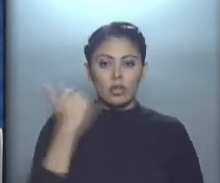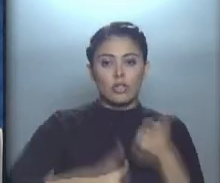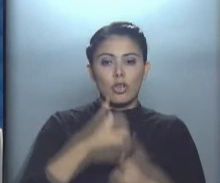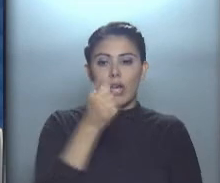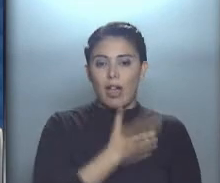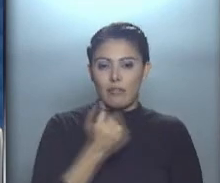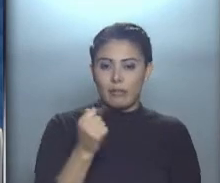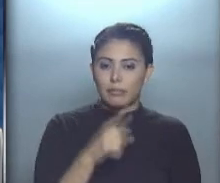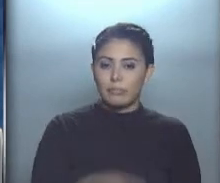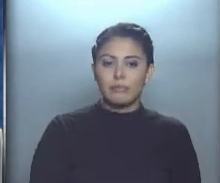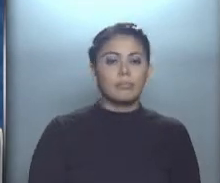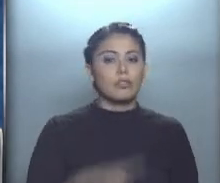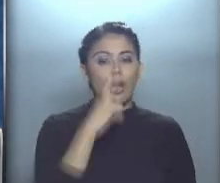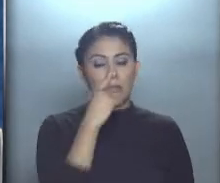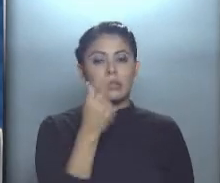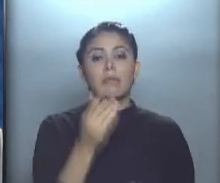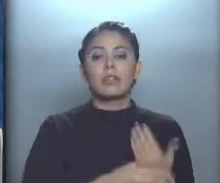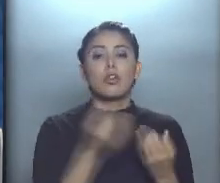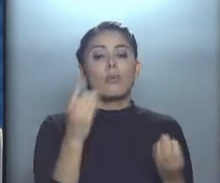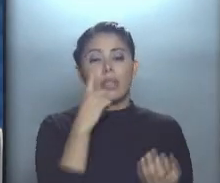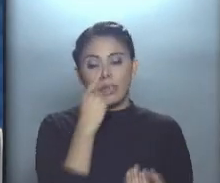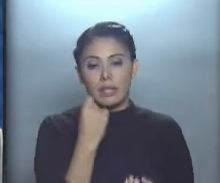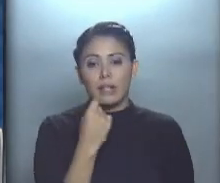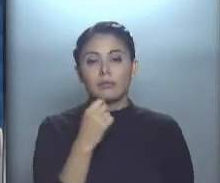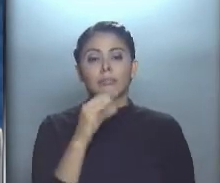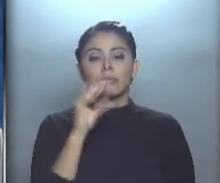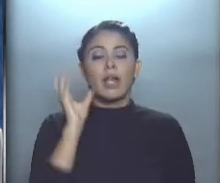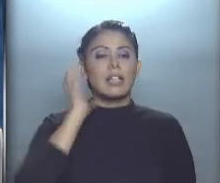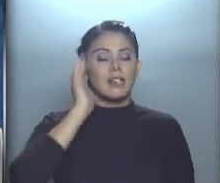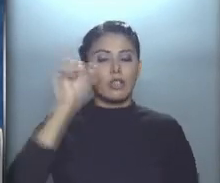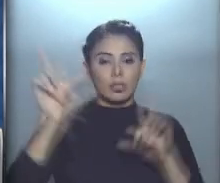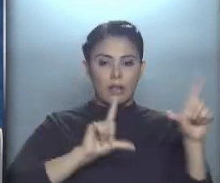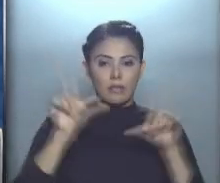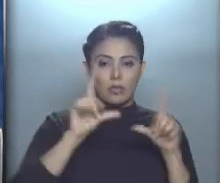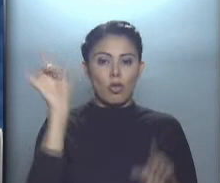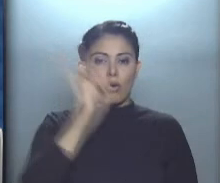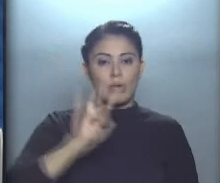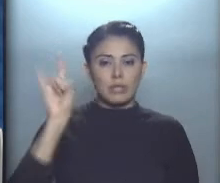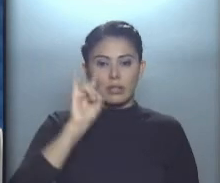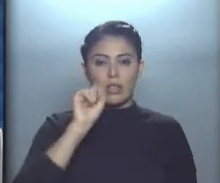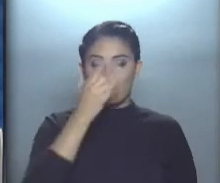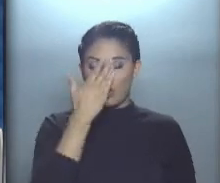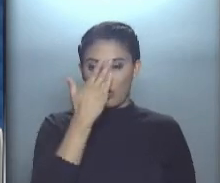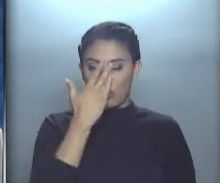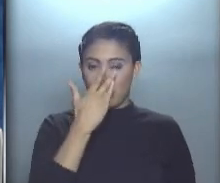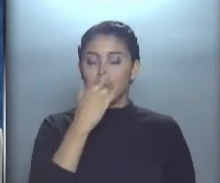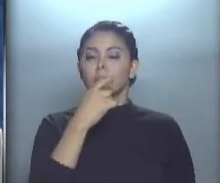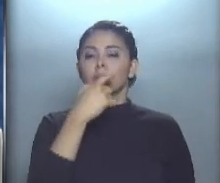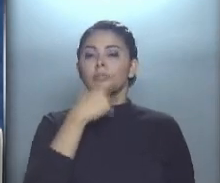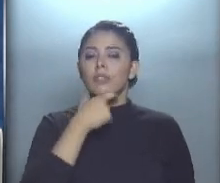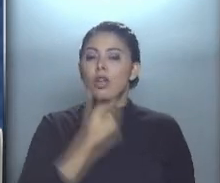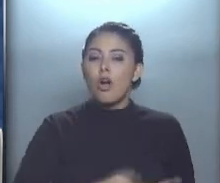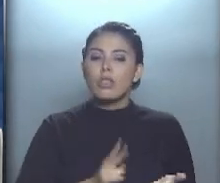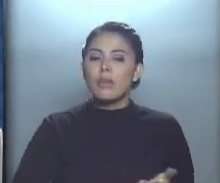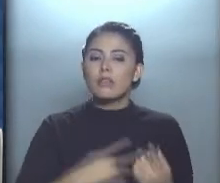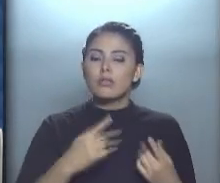AFA. Ministro, buenos días. Daniel Salazar, de Radio y Televisión de la Universidad Nacional de Córdoba. Quería volver sobre los